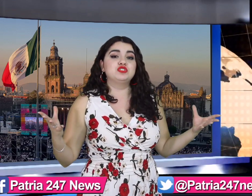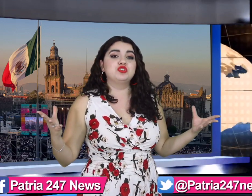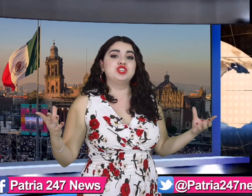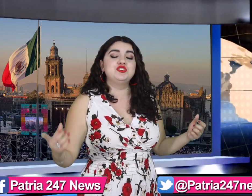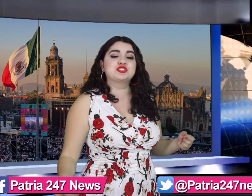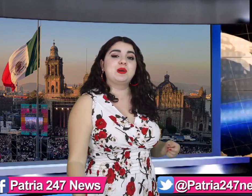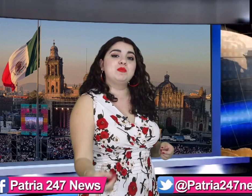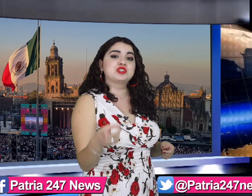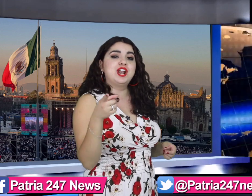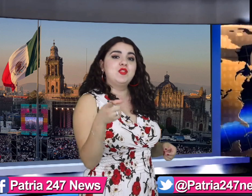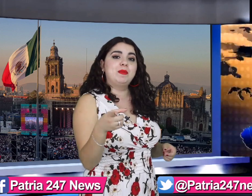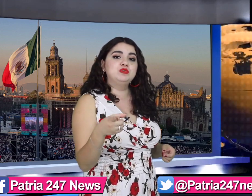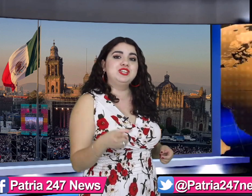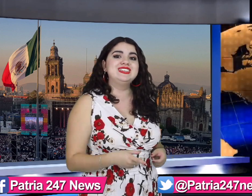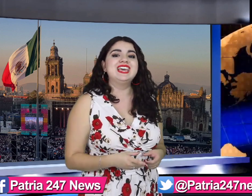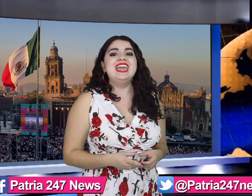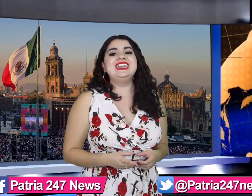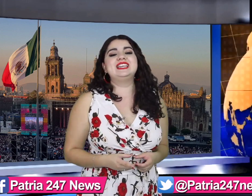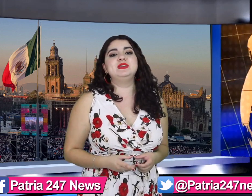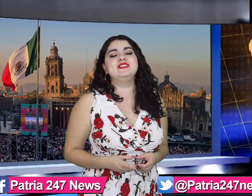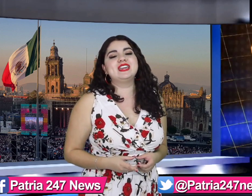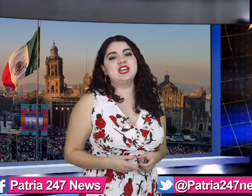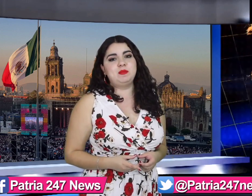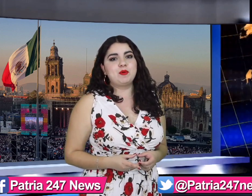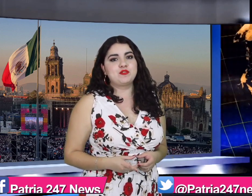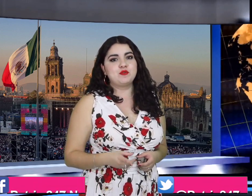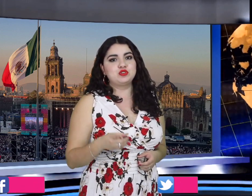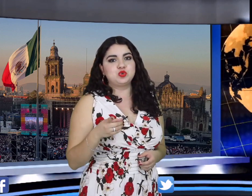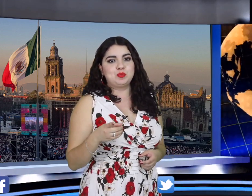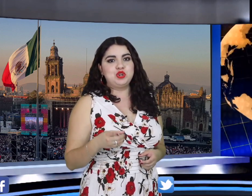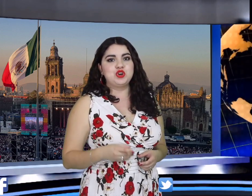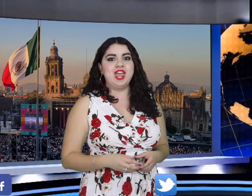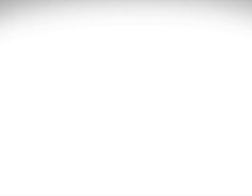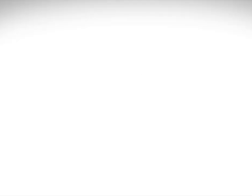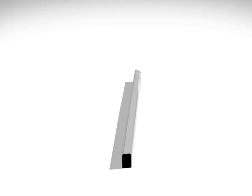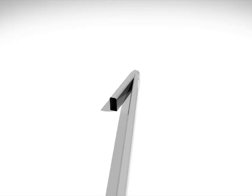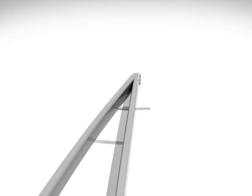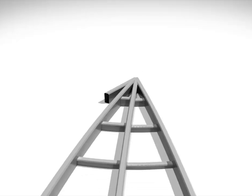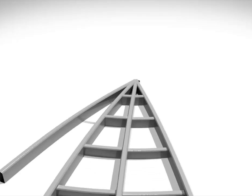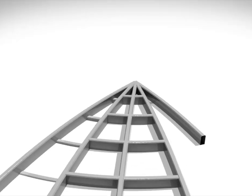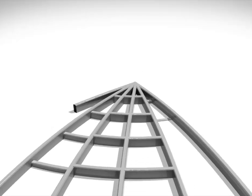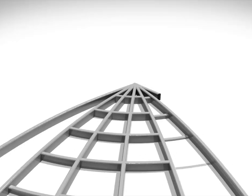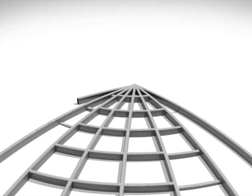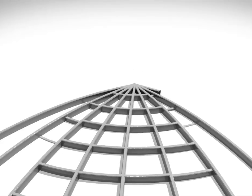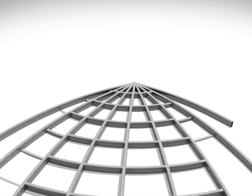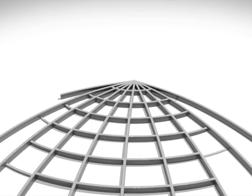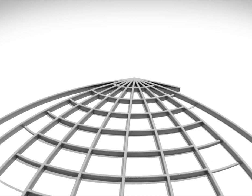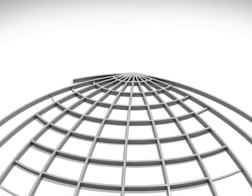todos los contenidos que vamos generando para ustedes. Y también déjenme, por favor, su opinión en...